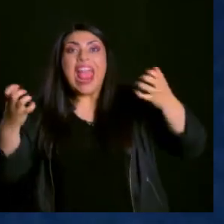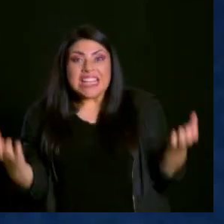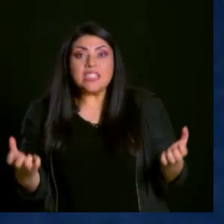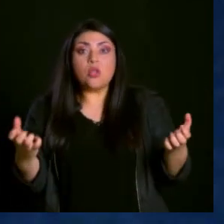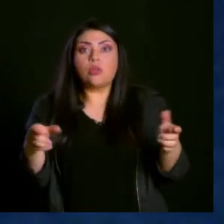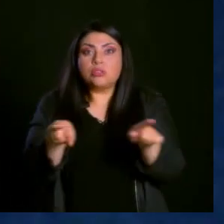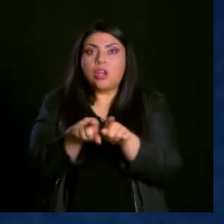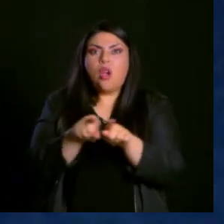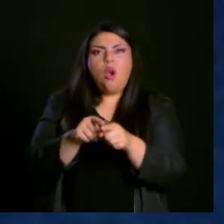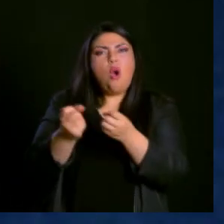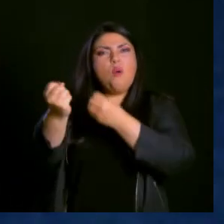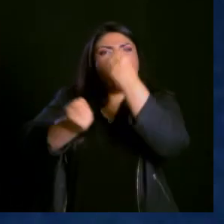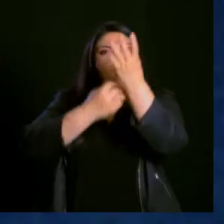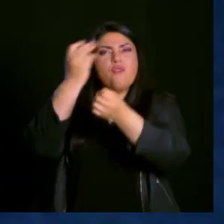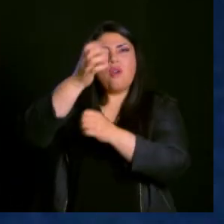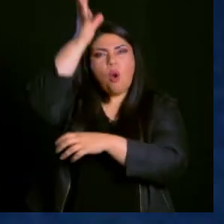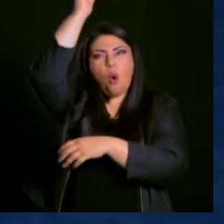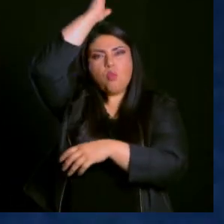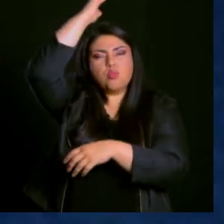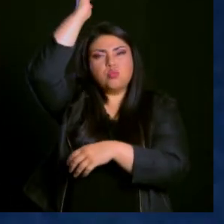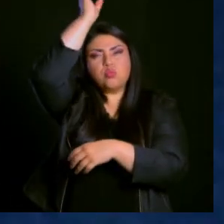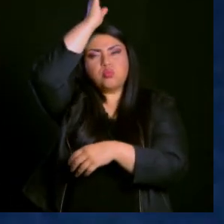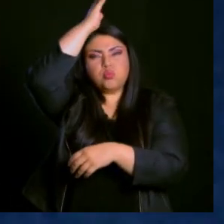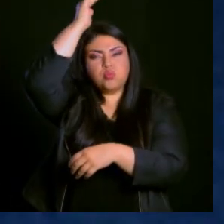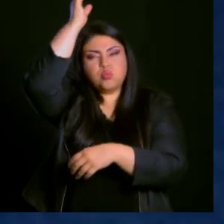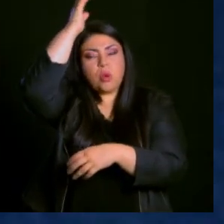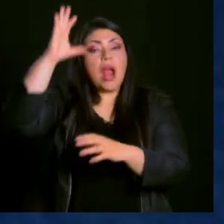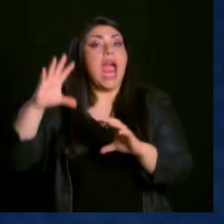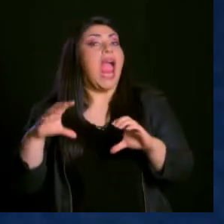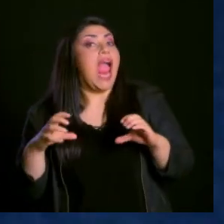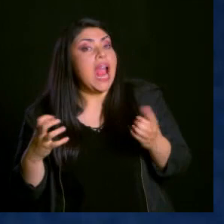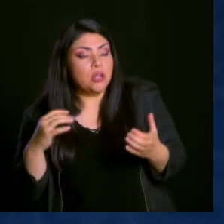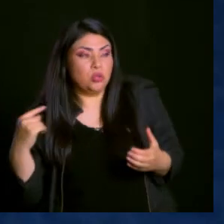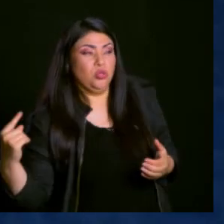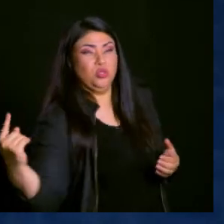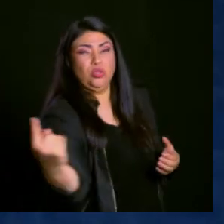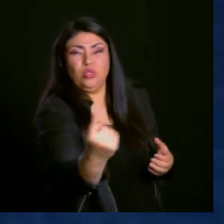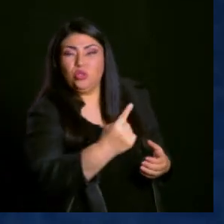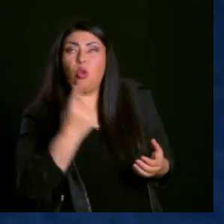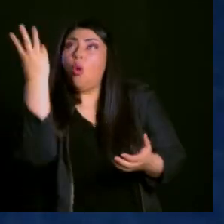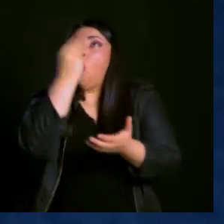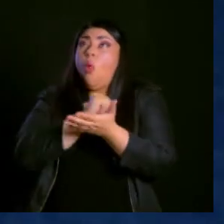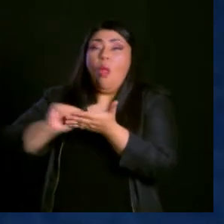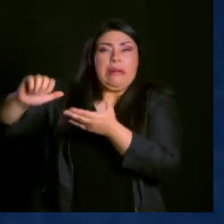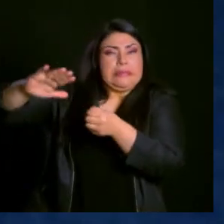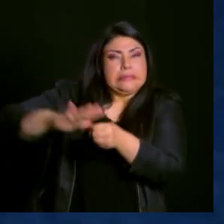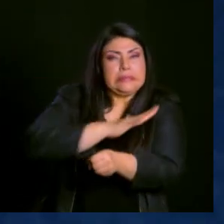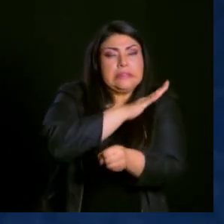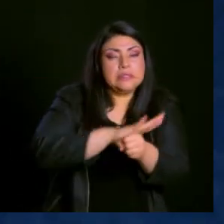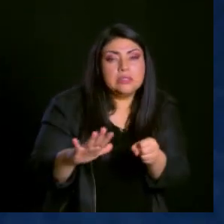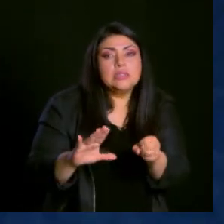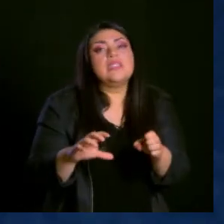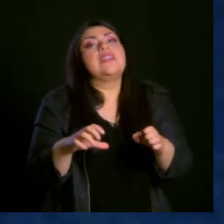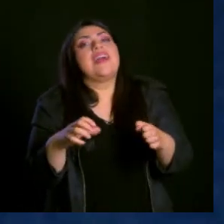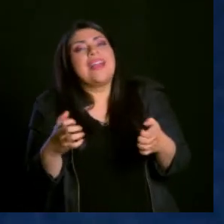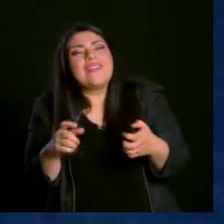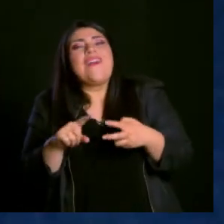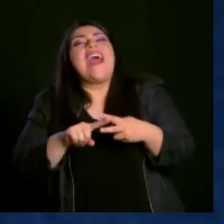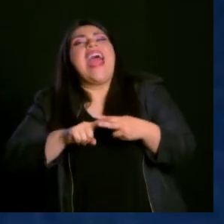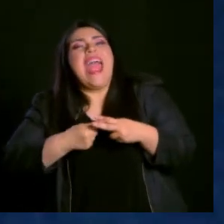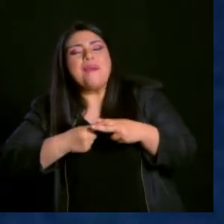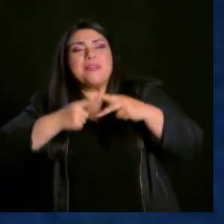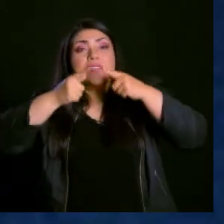repartidas como de fuego asentándose sobre cada uno de ellos y fueron todos llenos del Espíritu Santo y comenzaron a hablar en